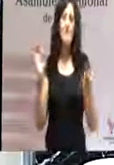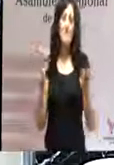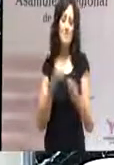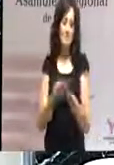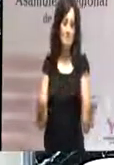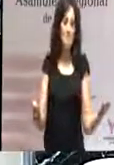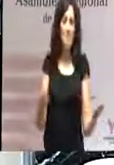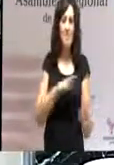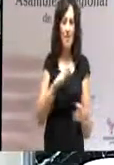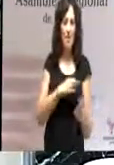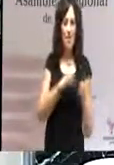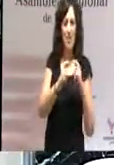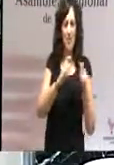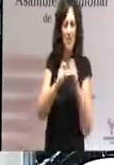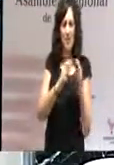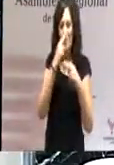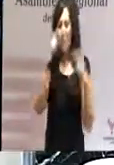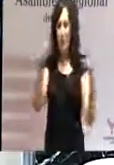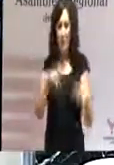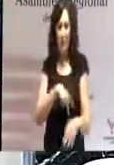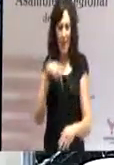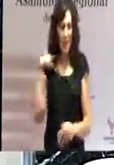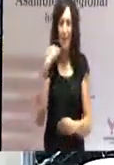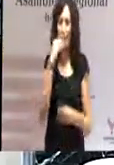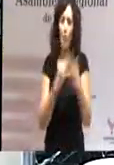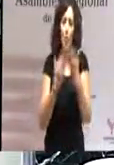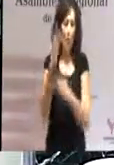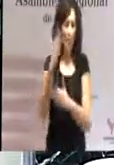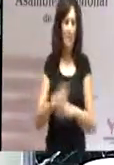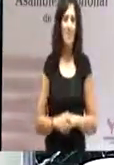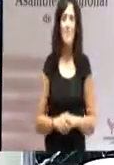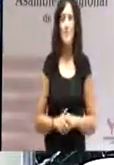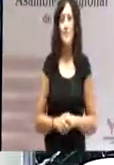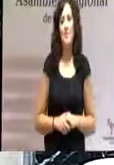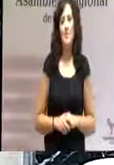la prensa, público en general, buenos días.